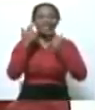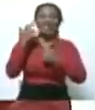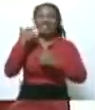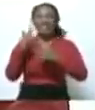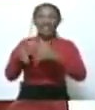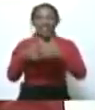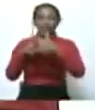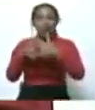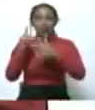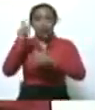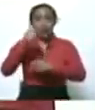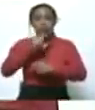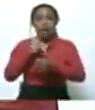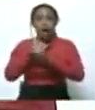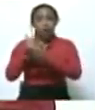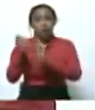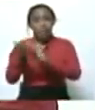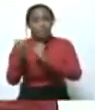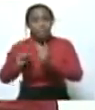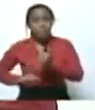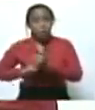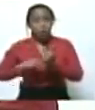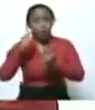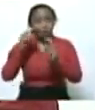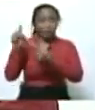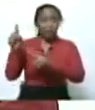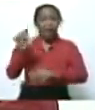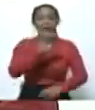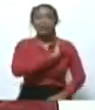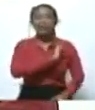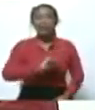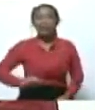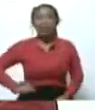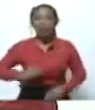a sostener. Mira cómo está el de El Salvador.